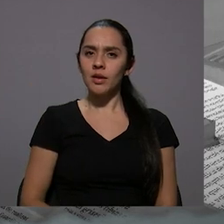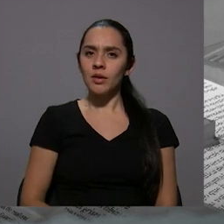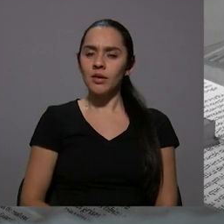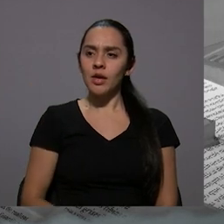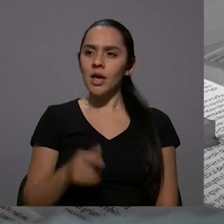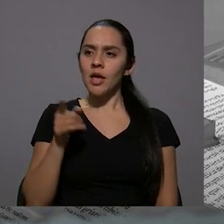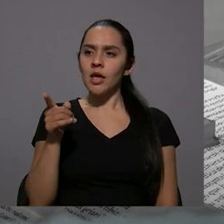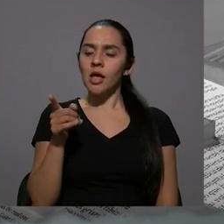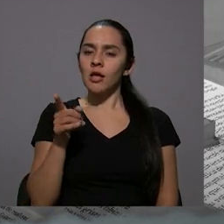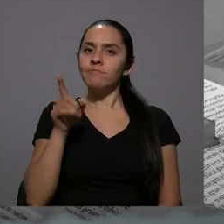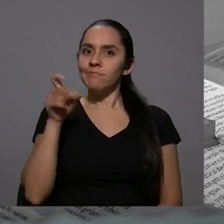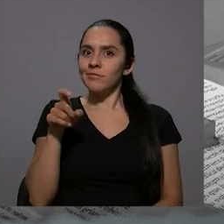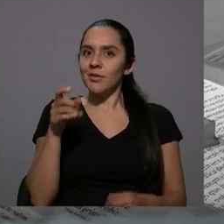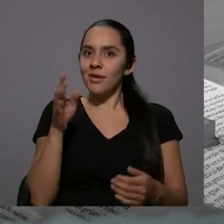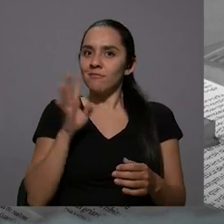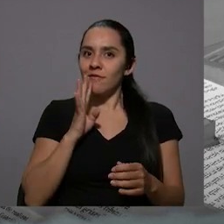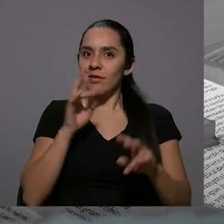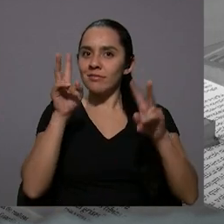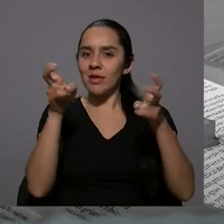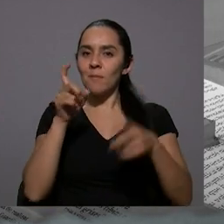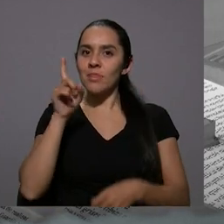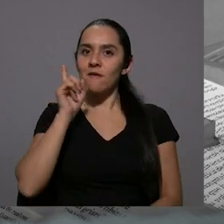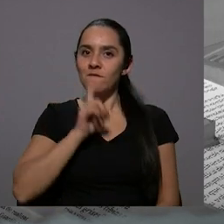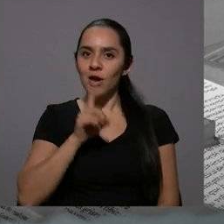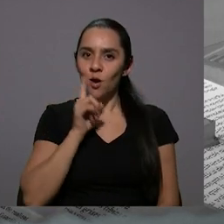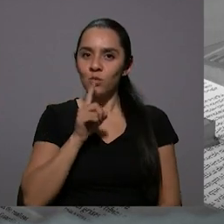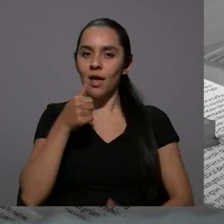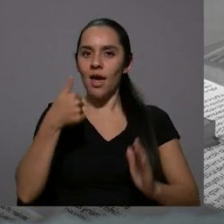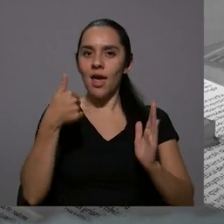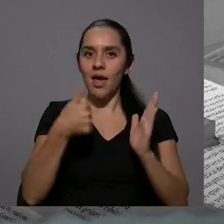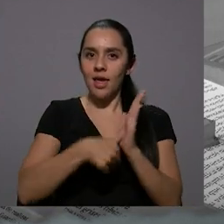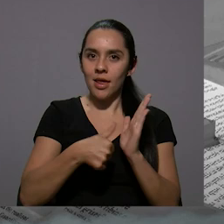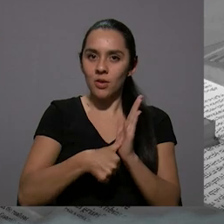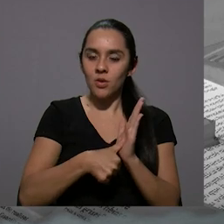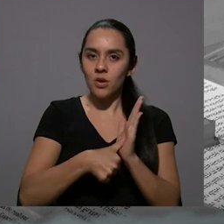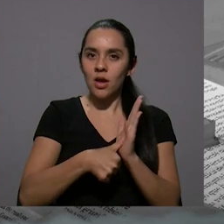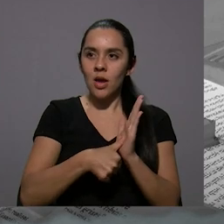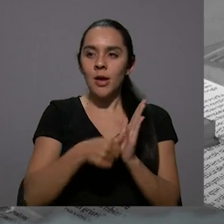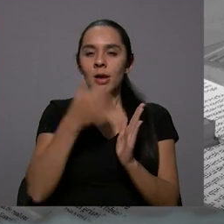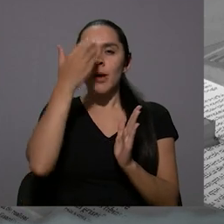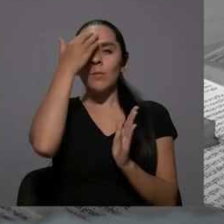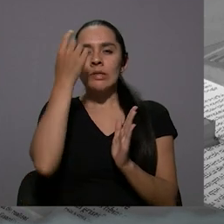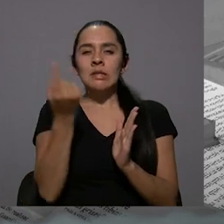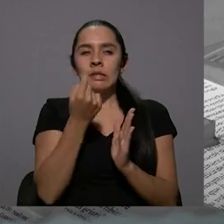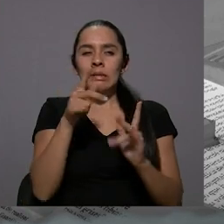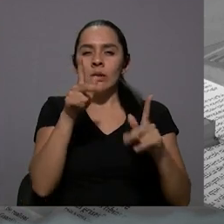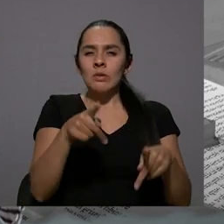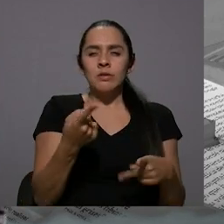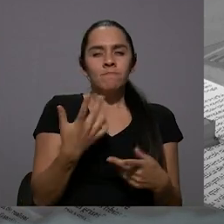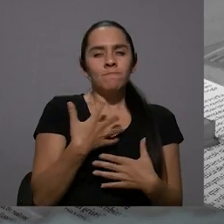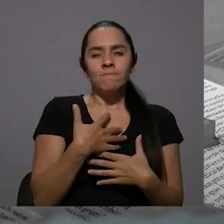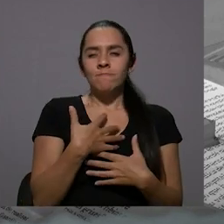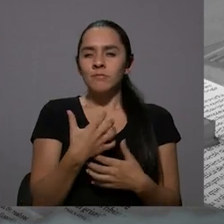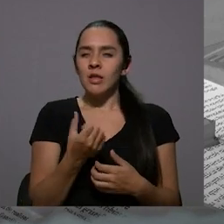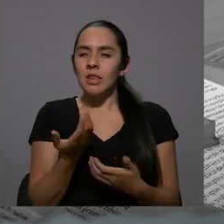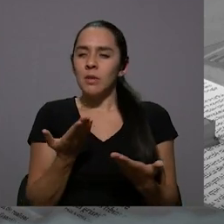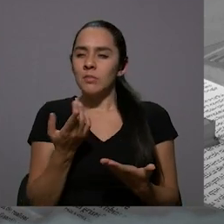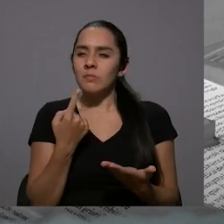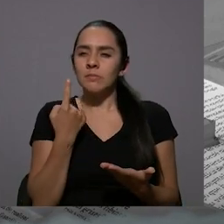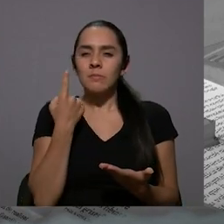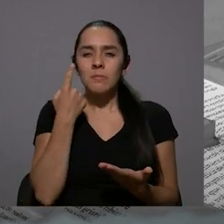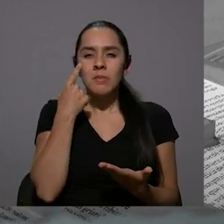No no se puede dejar de tocar el tema del fraude eh electoral porque pues siempre hay desconfianza que si puede pasar